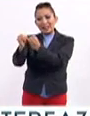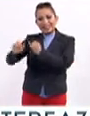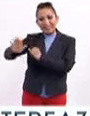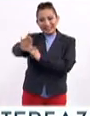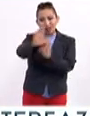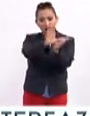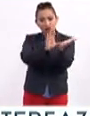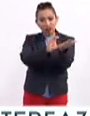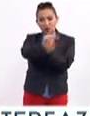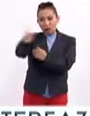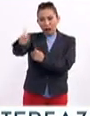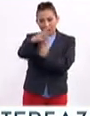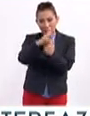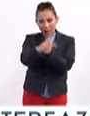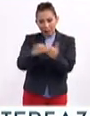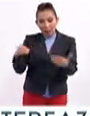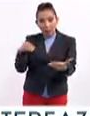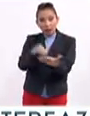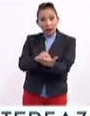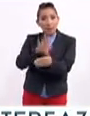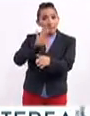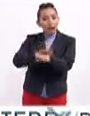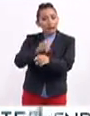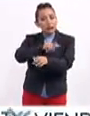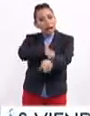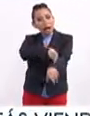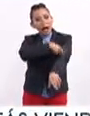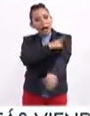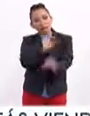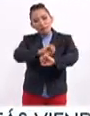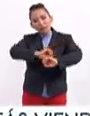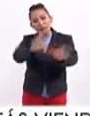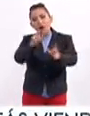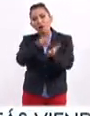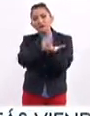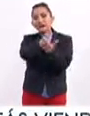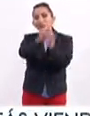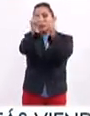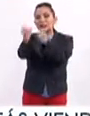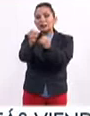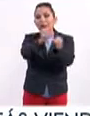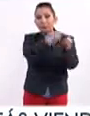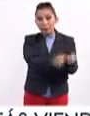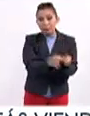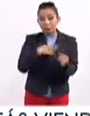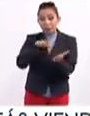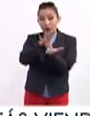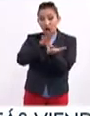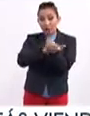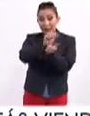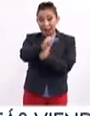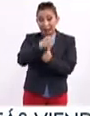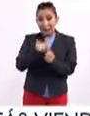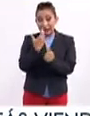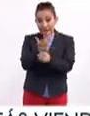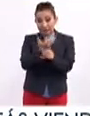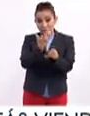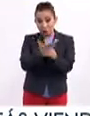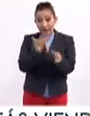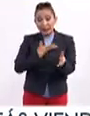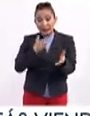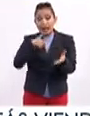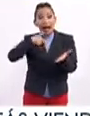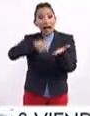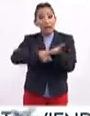las constituciones, se establecieron de manera más amplia y detallada los derechos individuales. La Constitución de Estados Unidos contiene